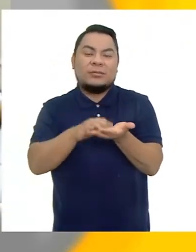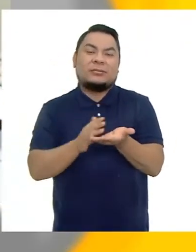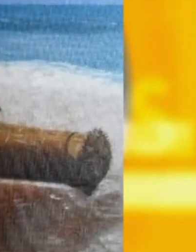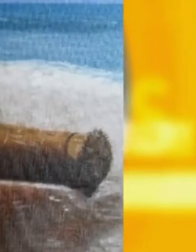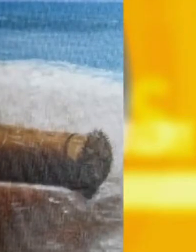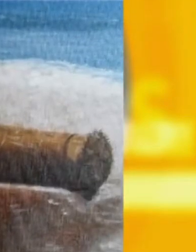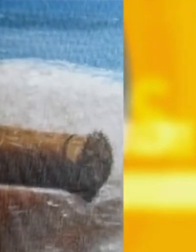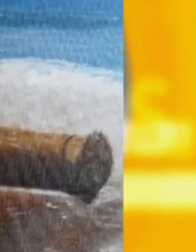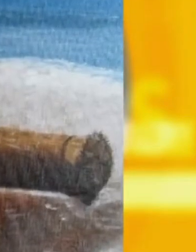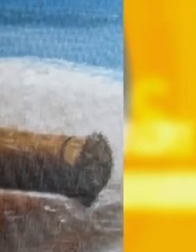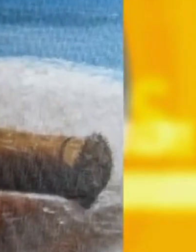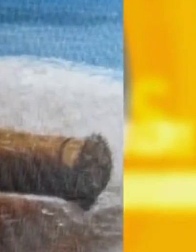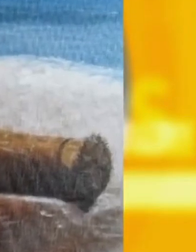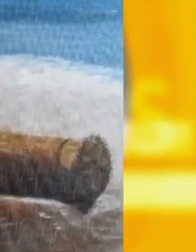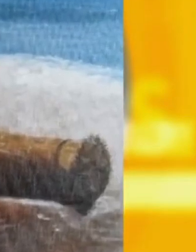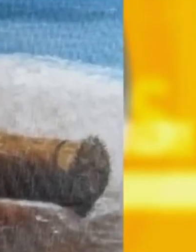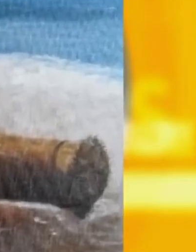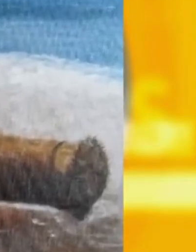impresoras.